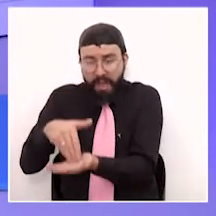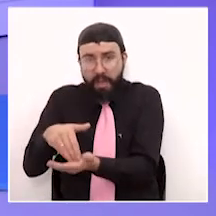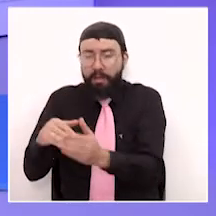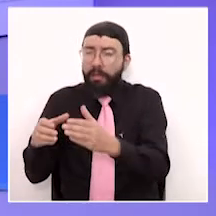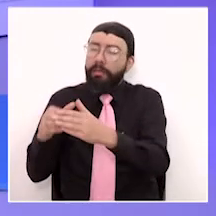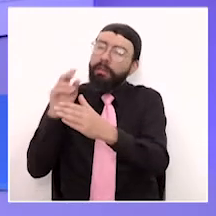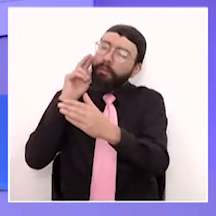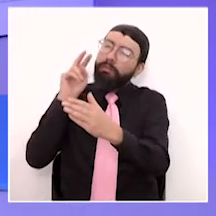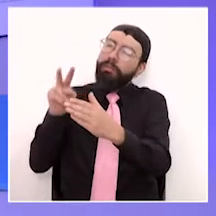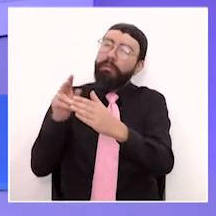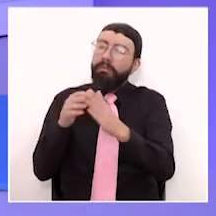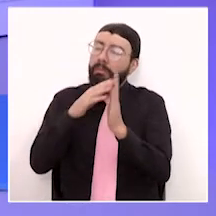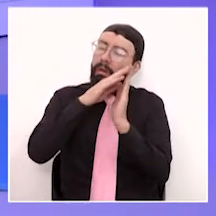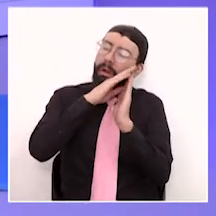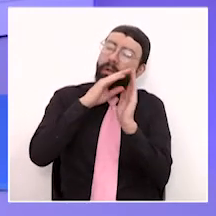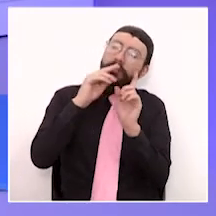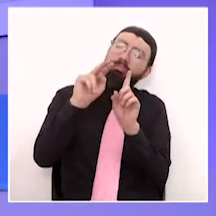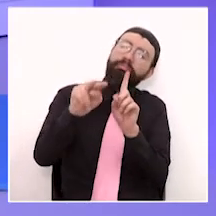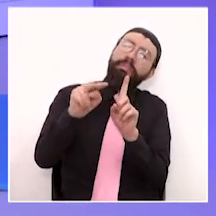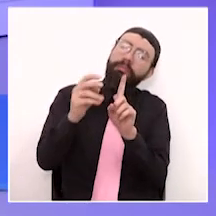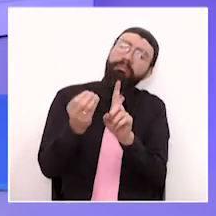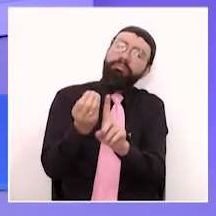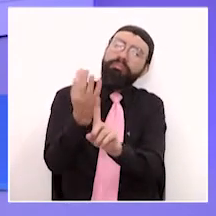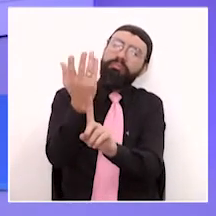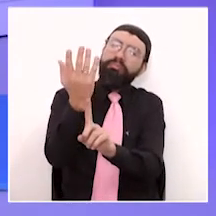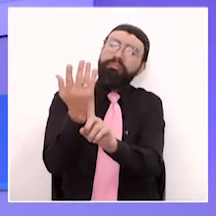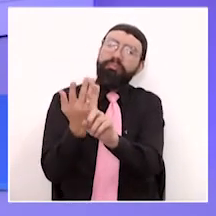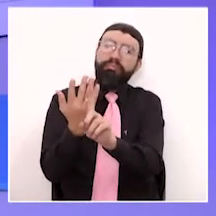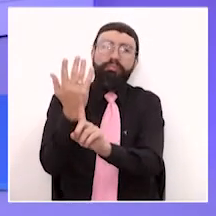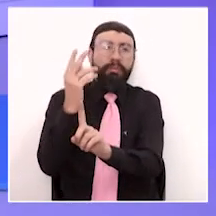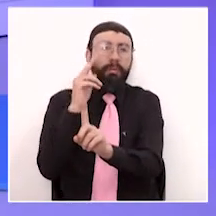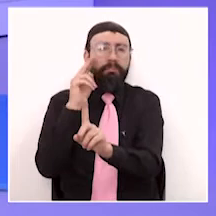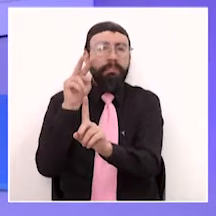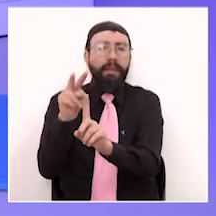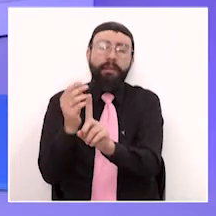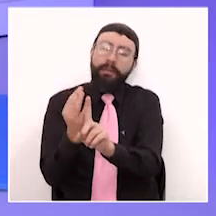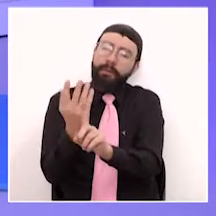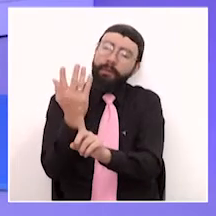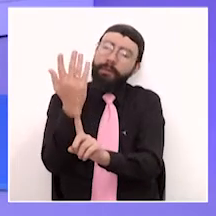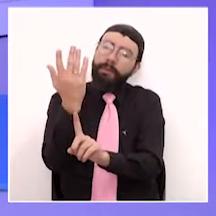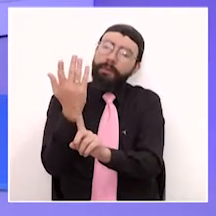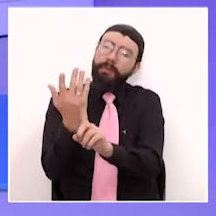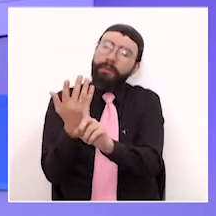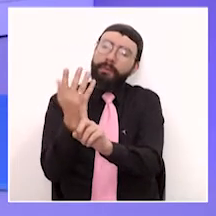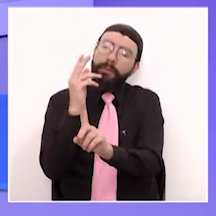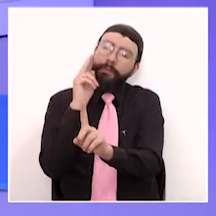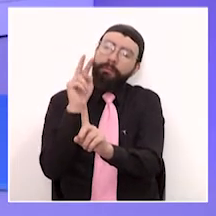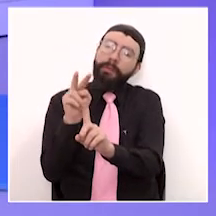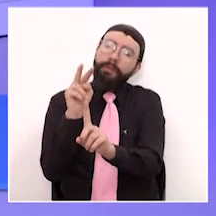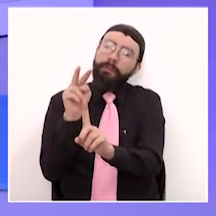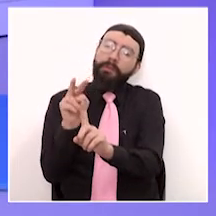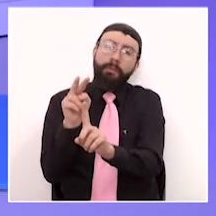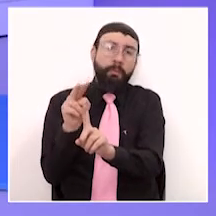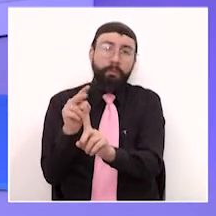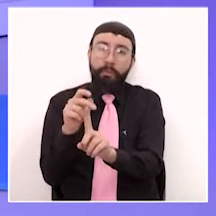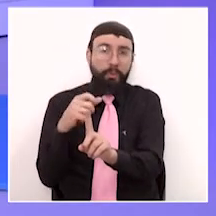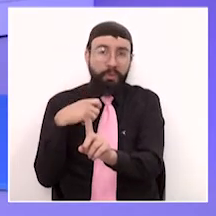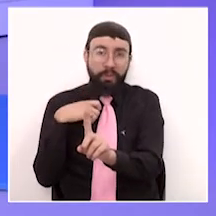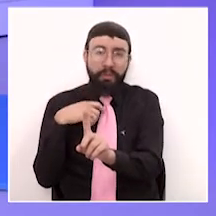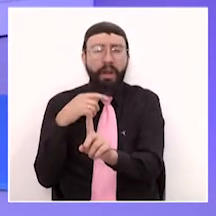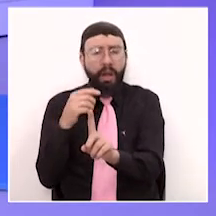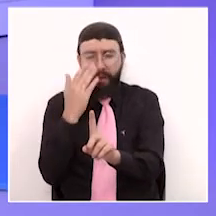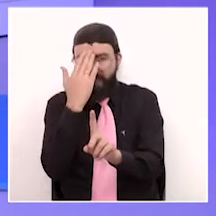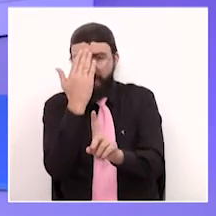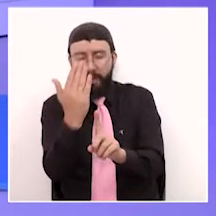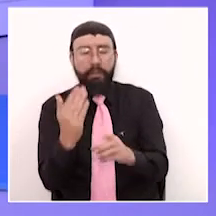altura de su mirada. Sin embargo, si no lo tienen, pueden ponerla al frente de